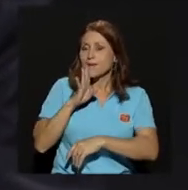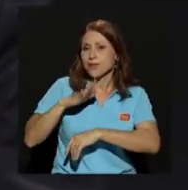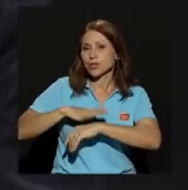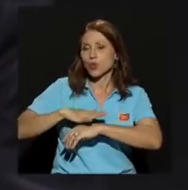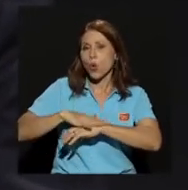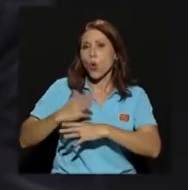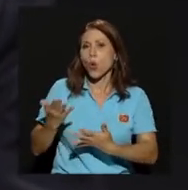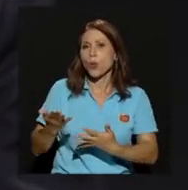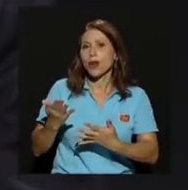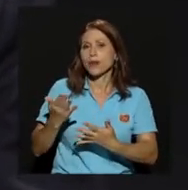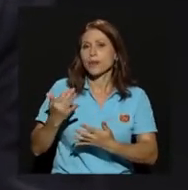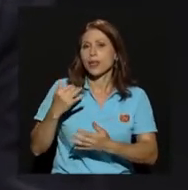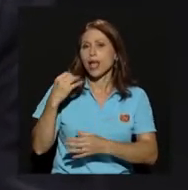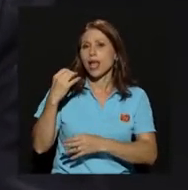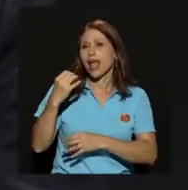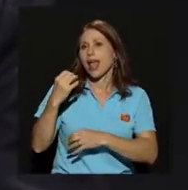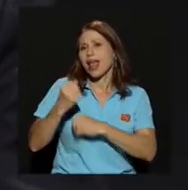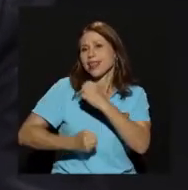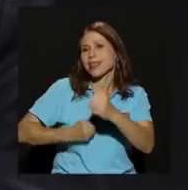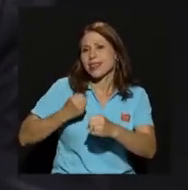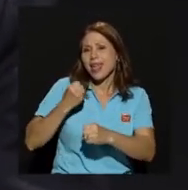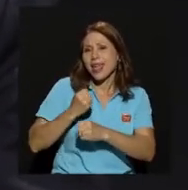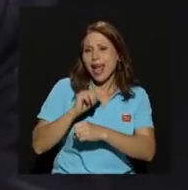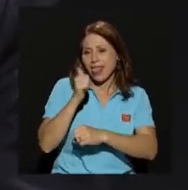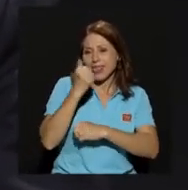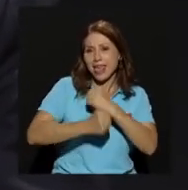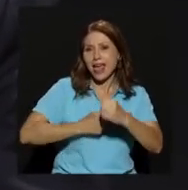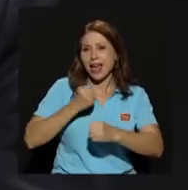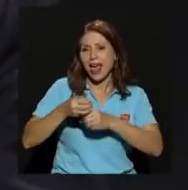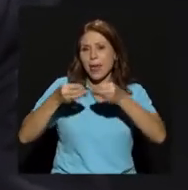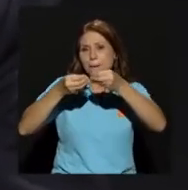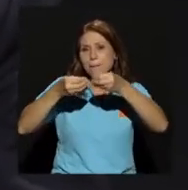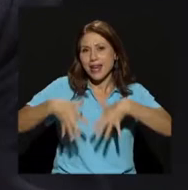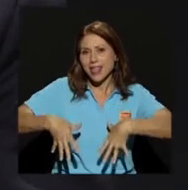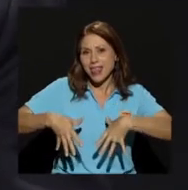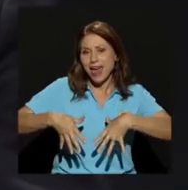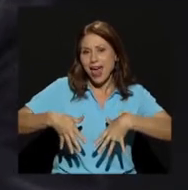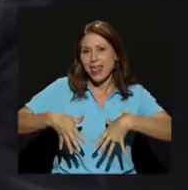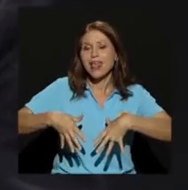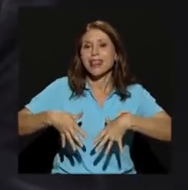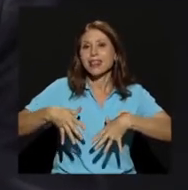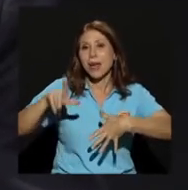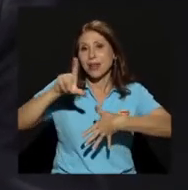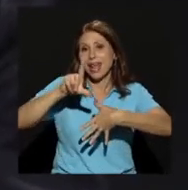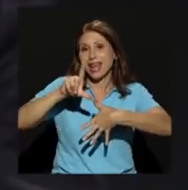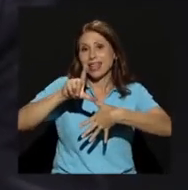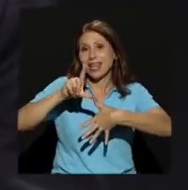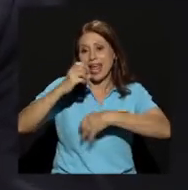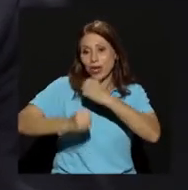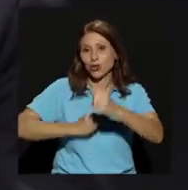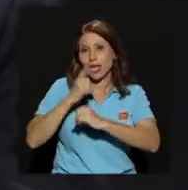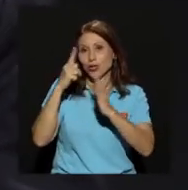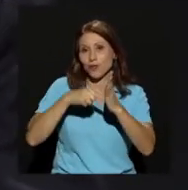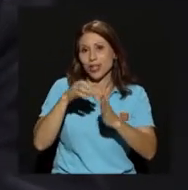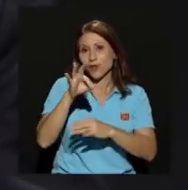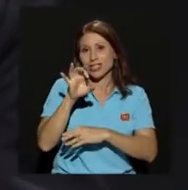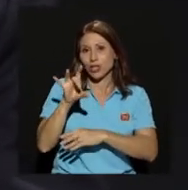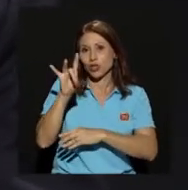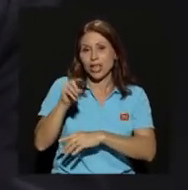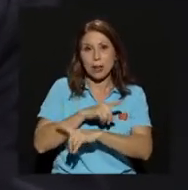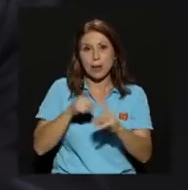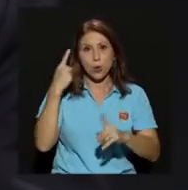a la 'década perdida' américa latina en los 80 que sin embargo no fue una década perdida para costa rica